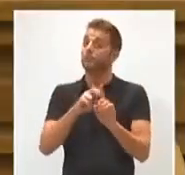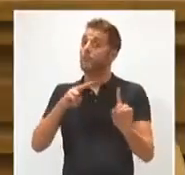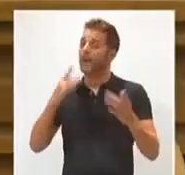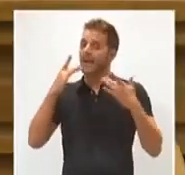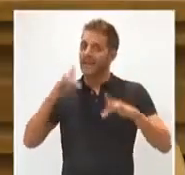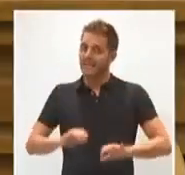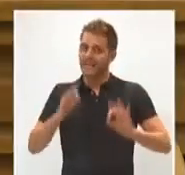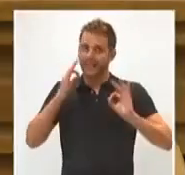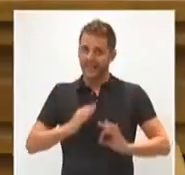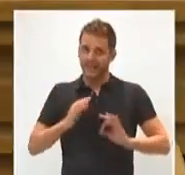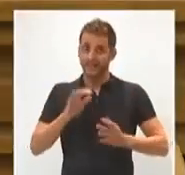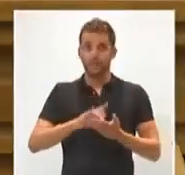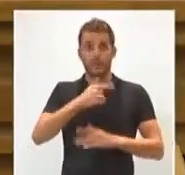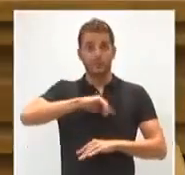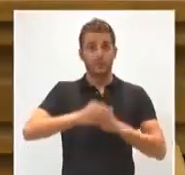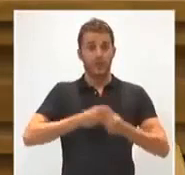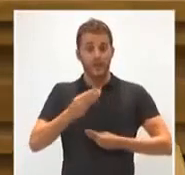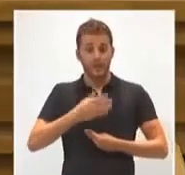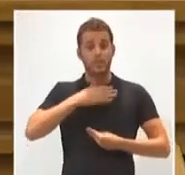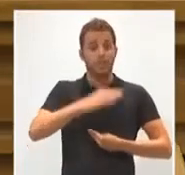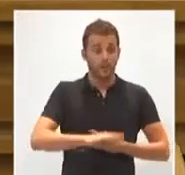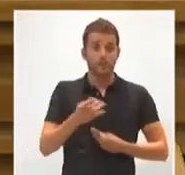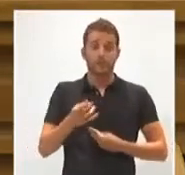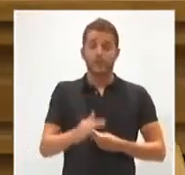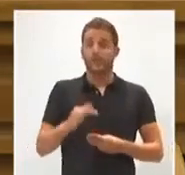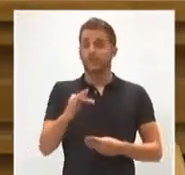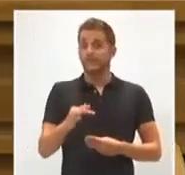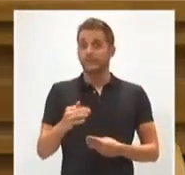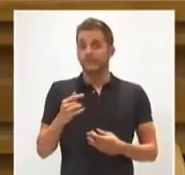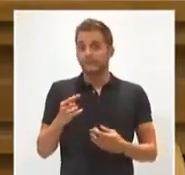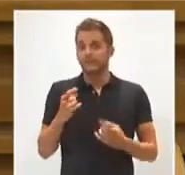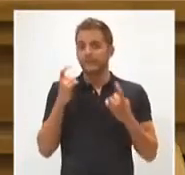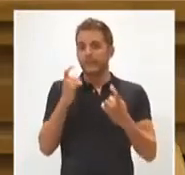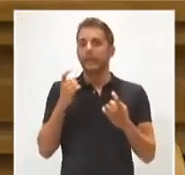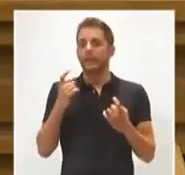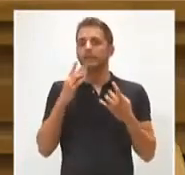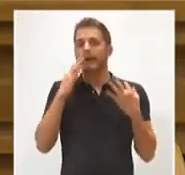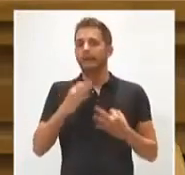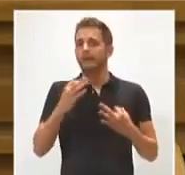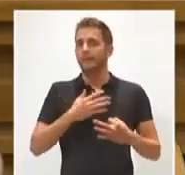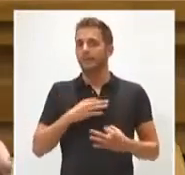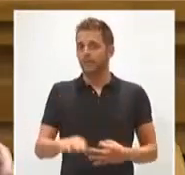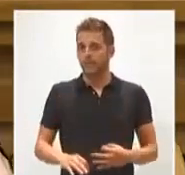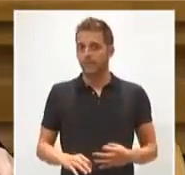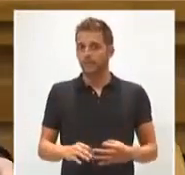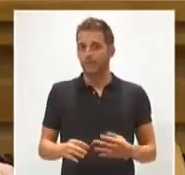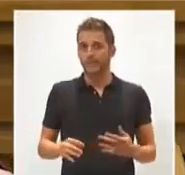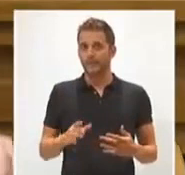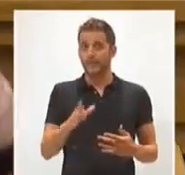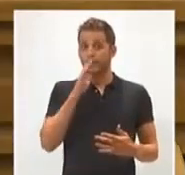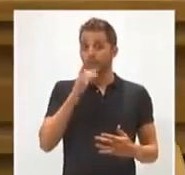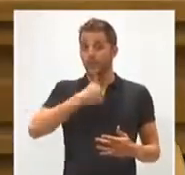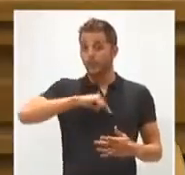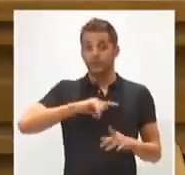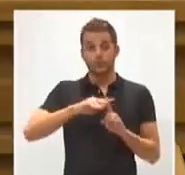podemos y lo que además creo que es comprensible porque es evidente que nadie está para cartas a los reyes magos y